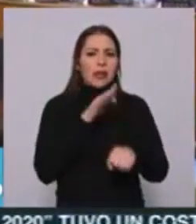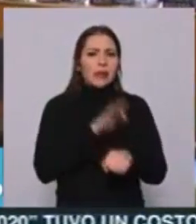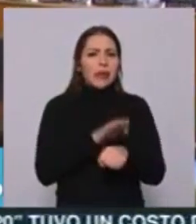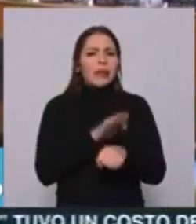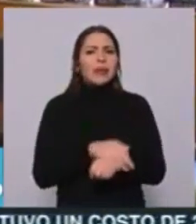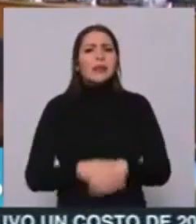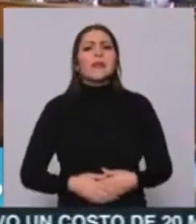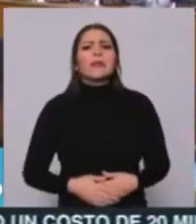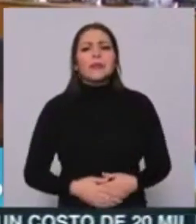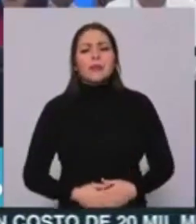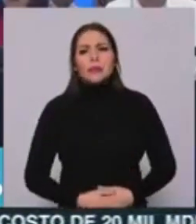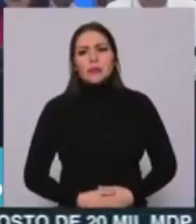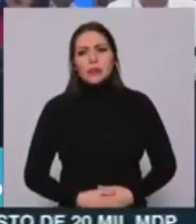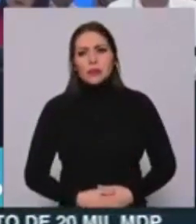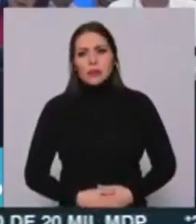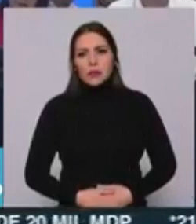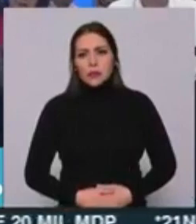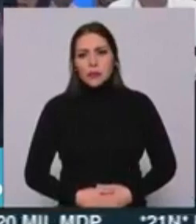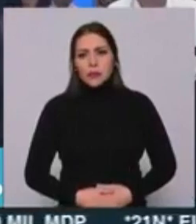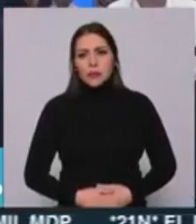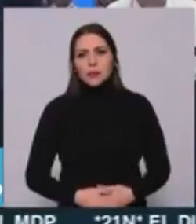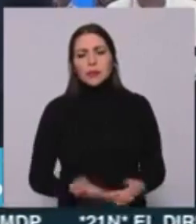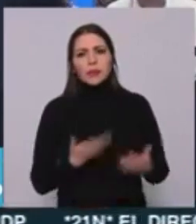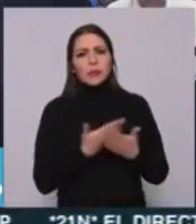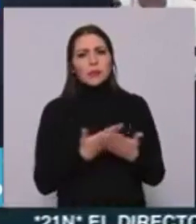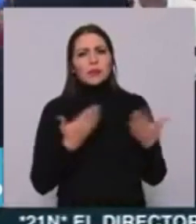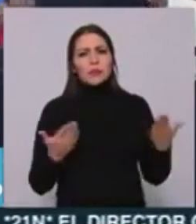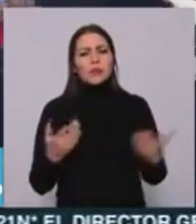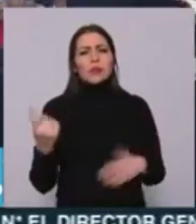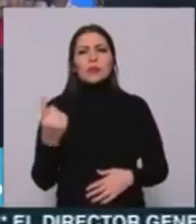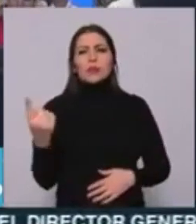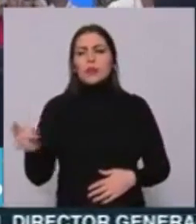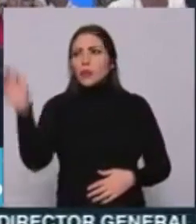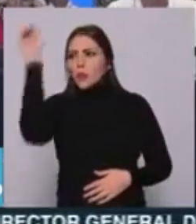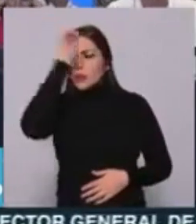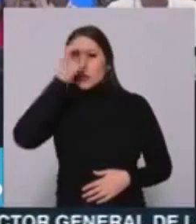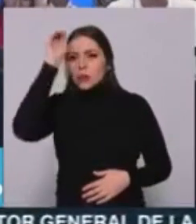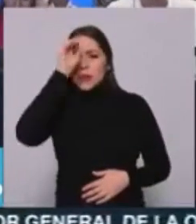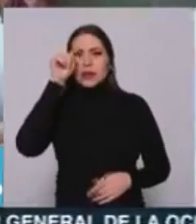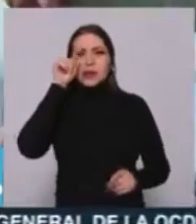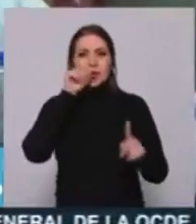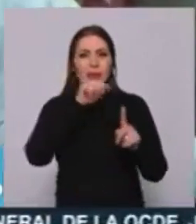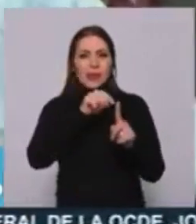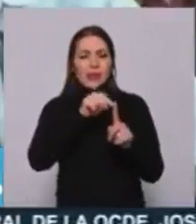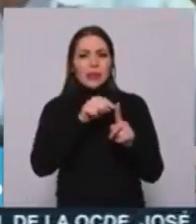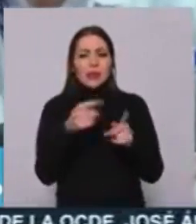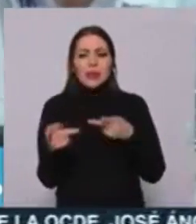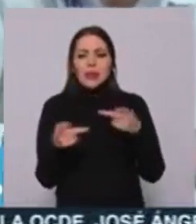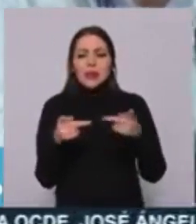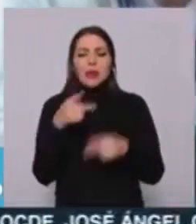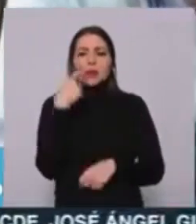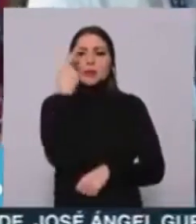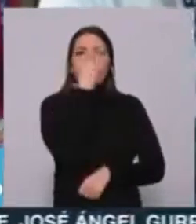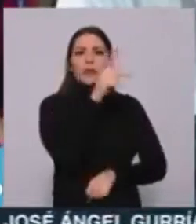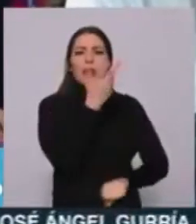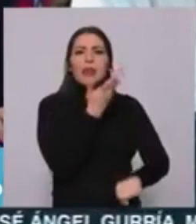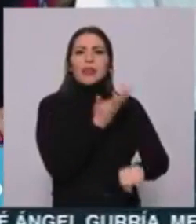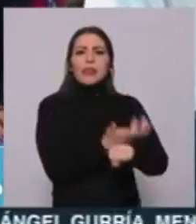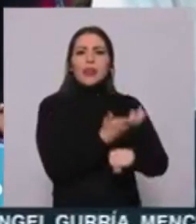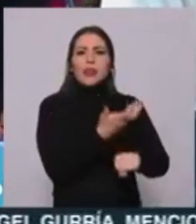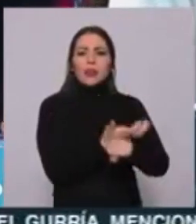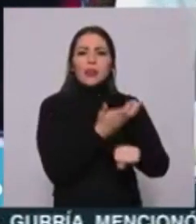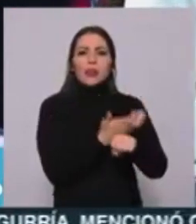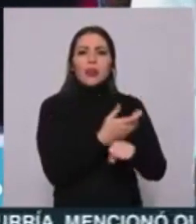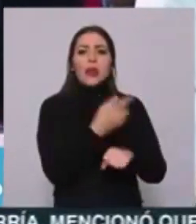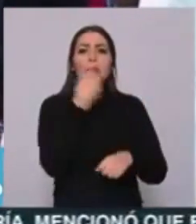le parece este método que tienen los Estados Unidos para llegar a acuerdos con otras naciones, por decirlo de alguna manera, de